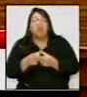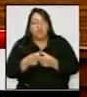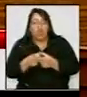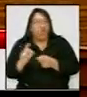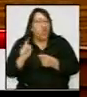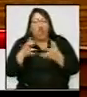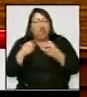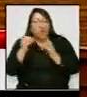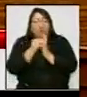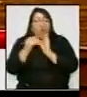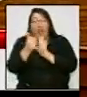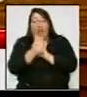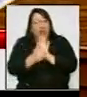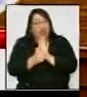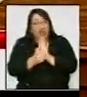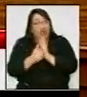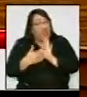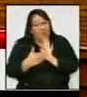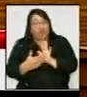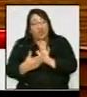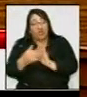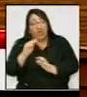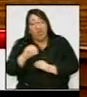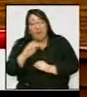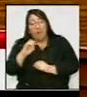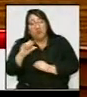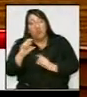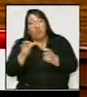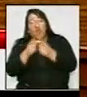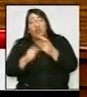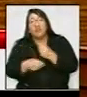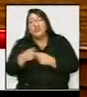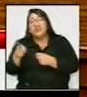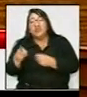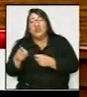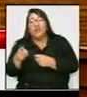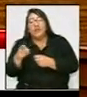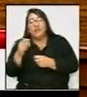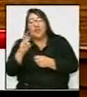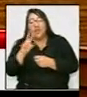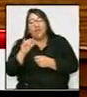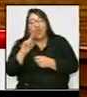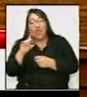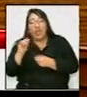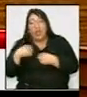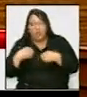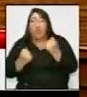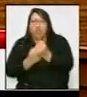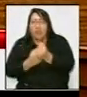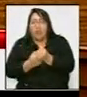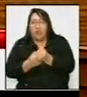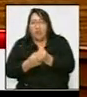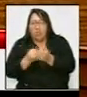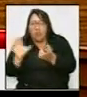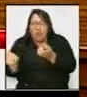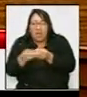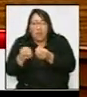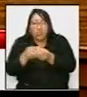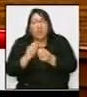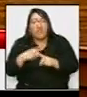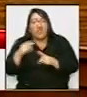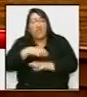no quiere agendar. Ha presentado una moción el congresista Jiménez Violeta, que nosotros respaldamos. Señor